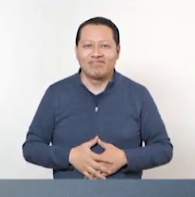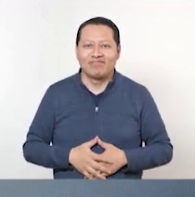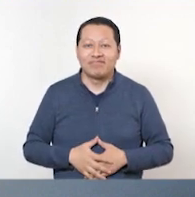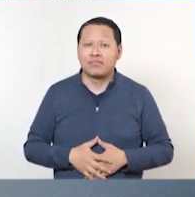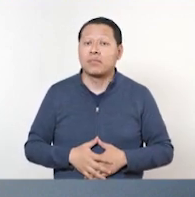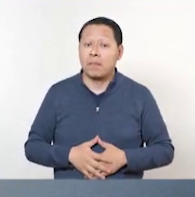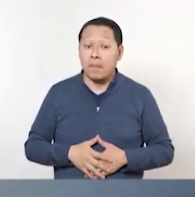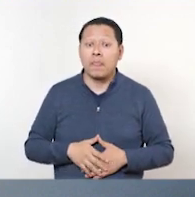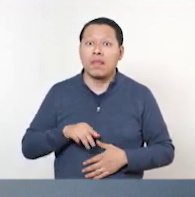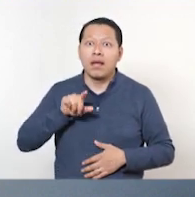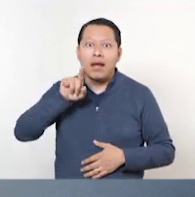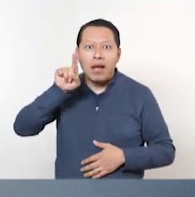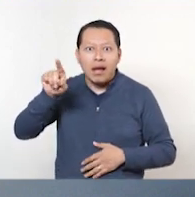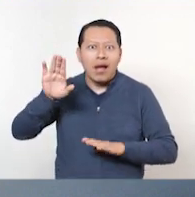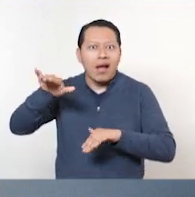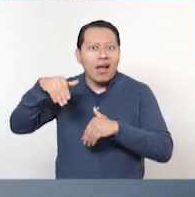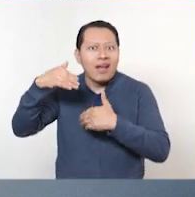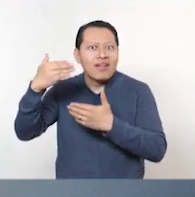Kendagana, Dichastia.